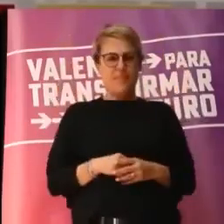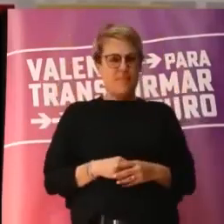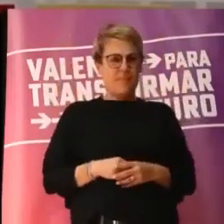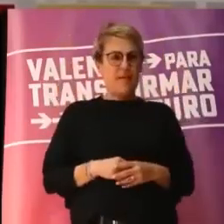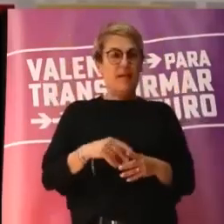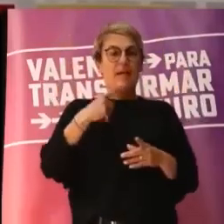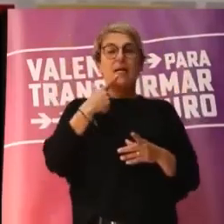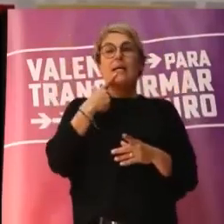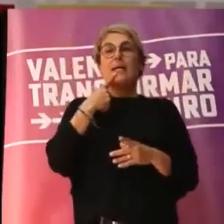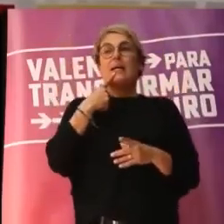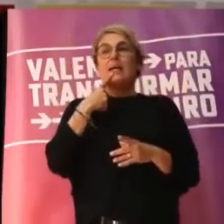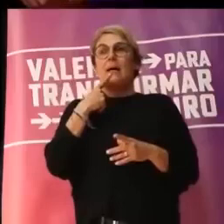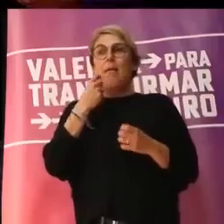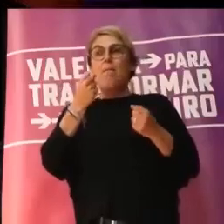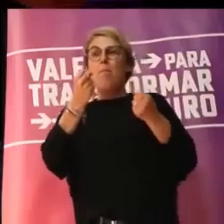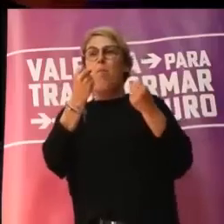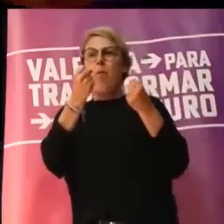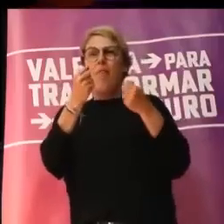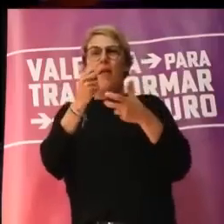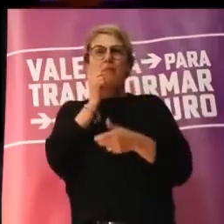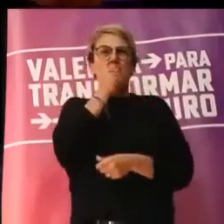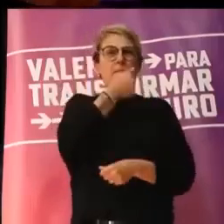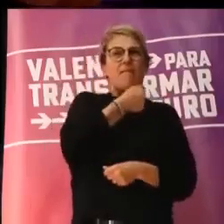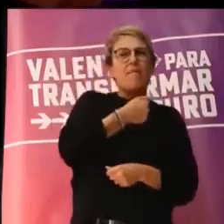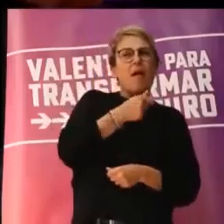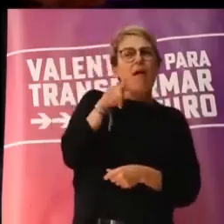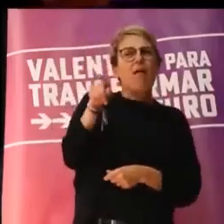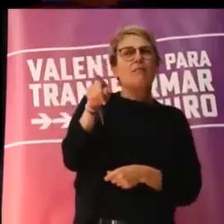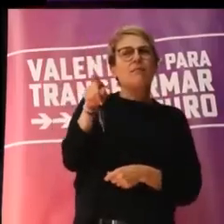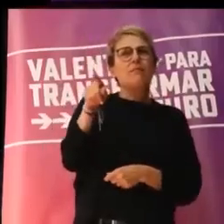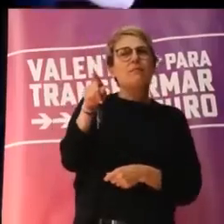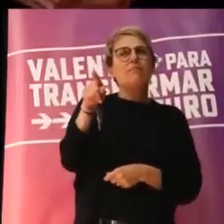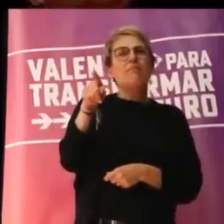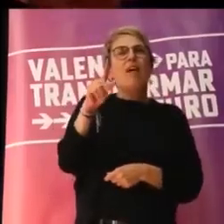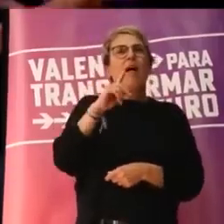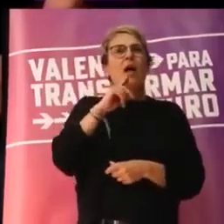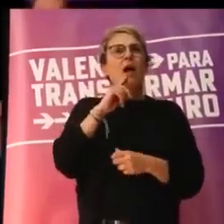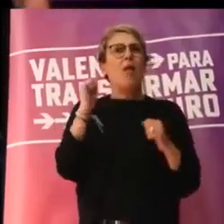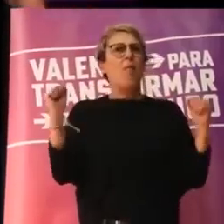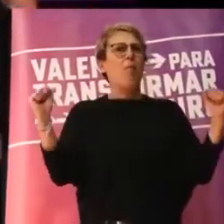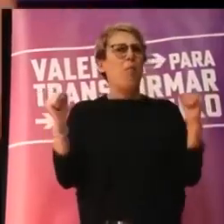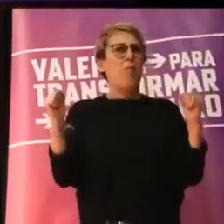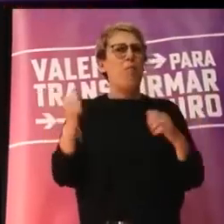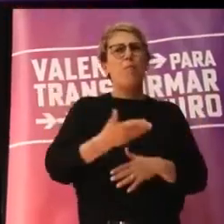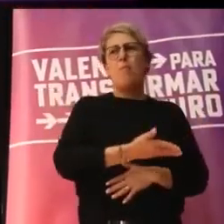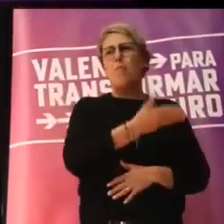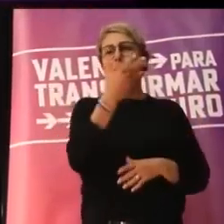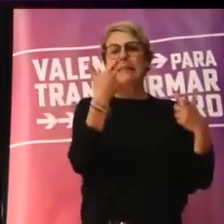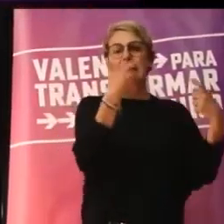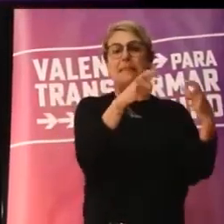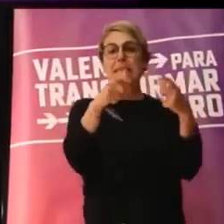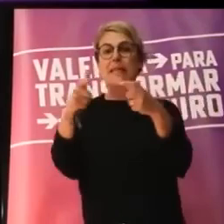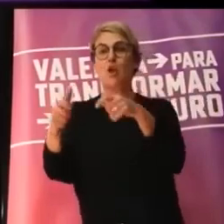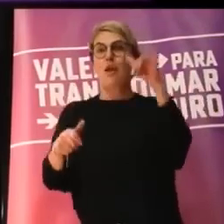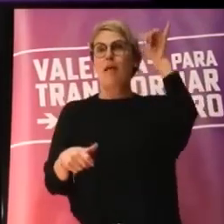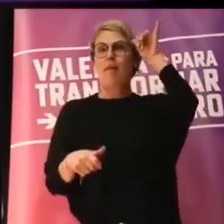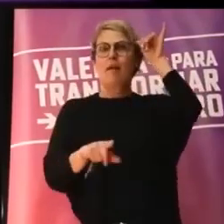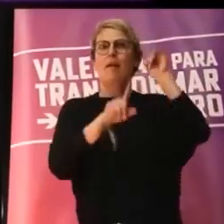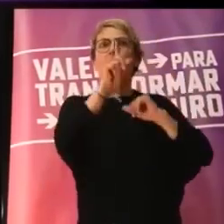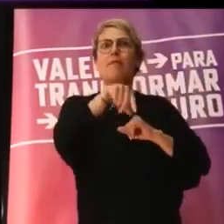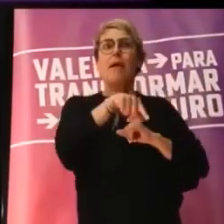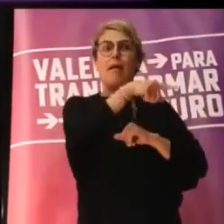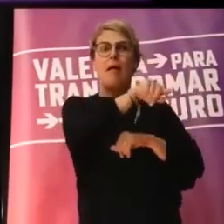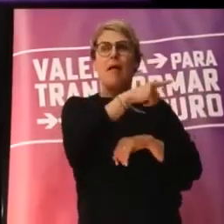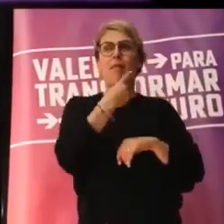El nivel de poder de la mafia lleva incluso a tener atemorizados a determinados sectores de la izquierda que dicen: no, no,